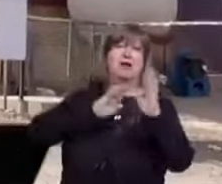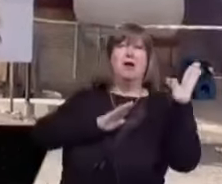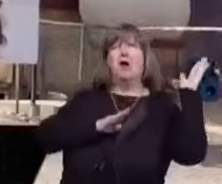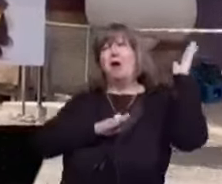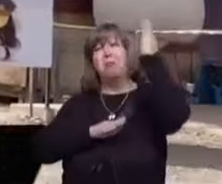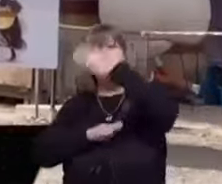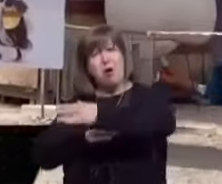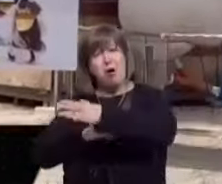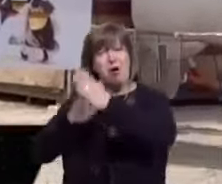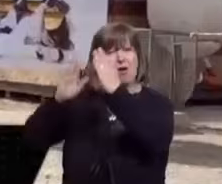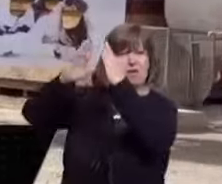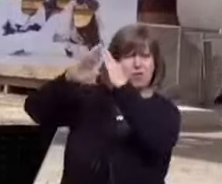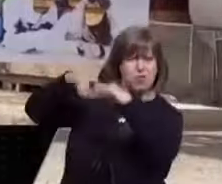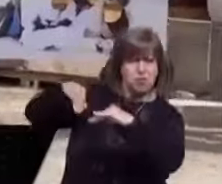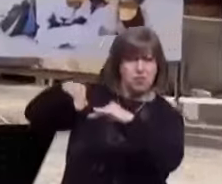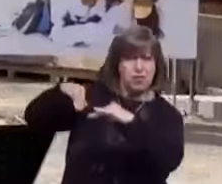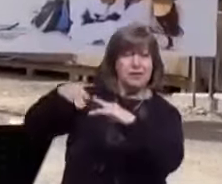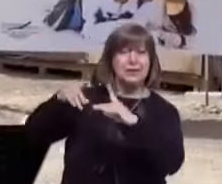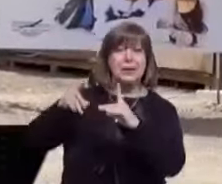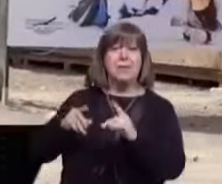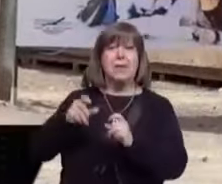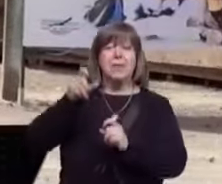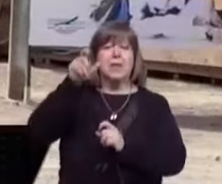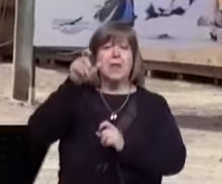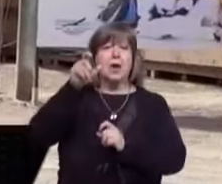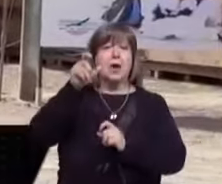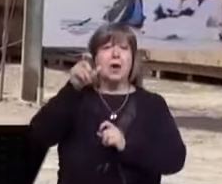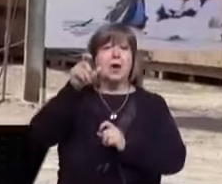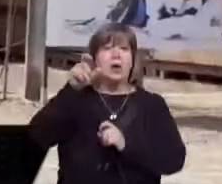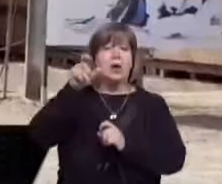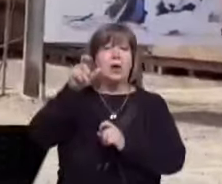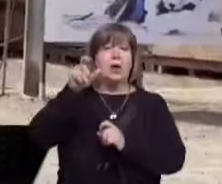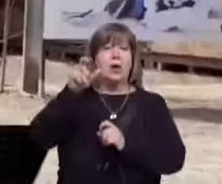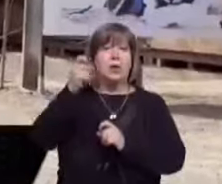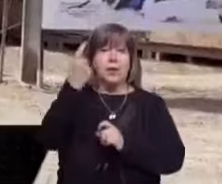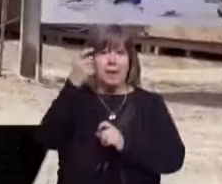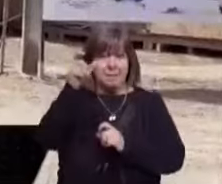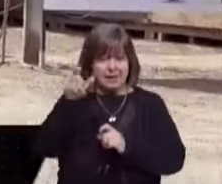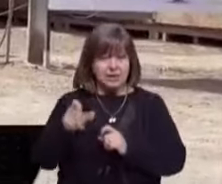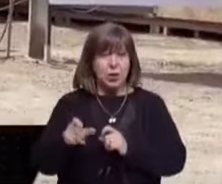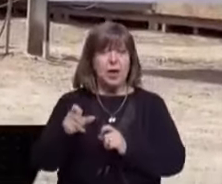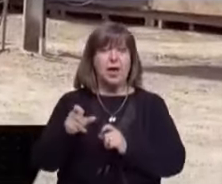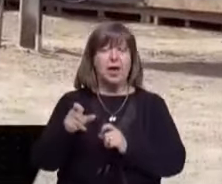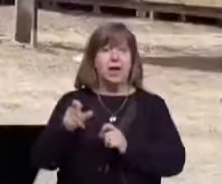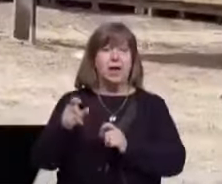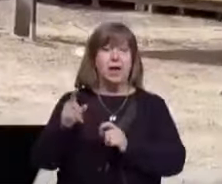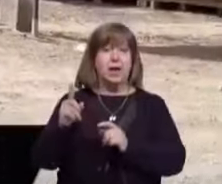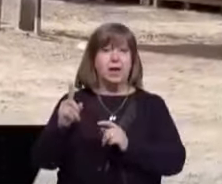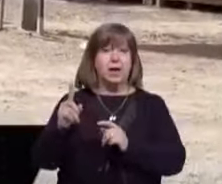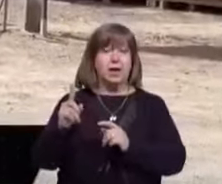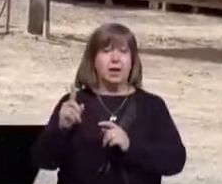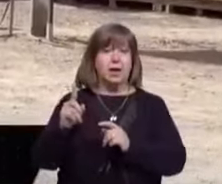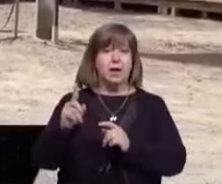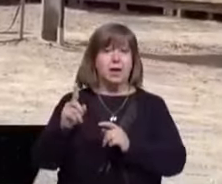afectado. Miguel, la hablaban Hilux de una persona que había sufrido también. Sí.